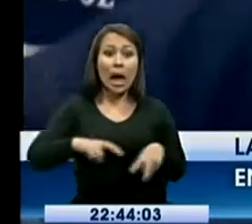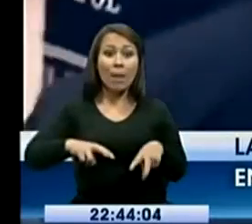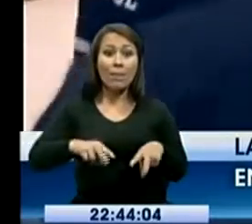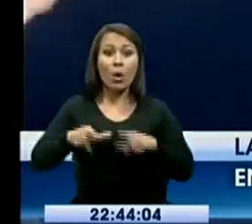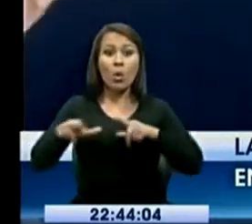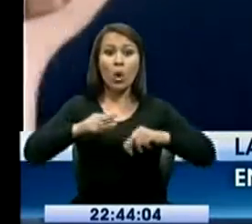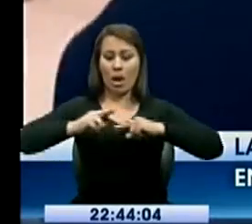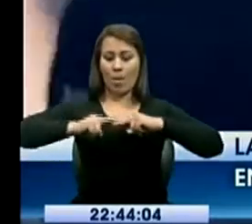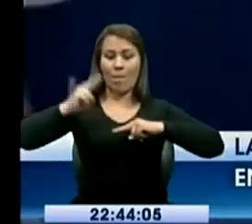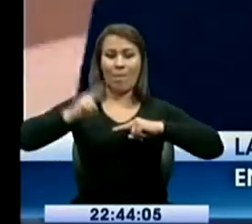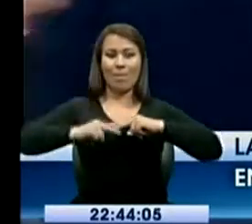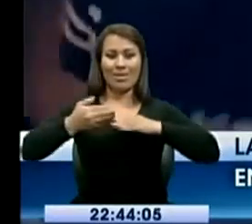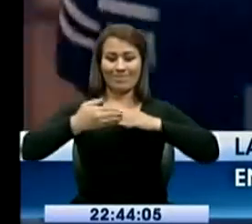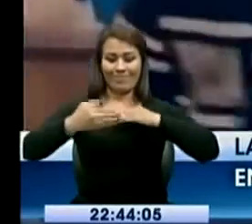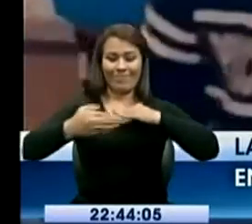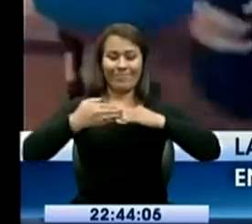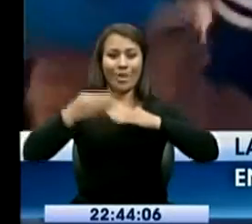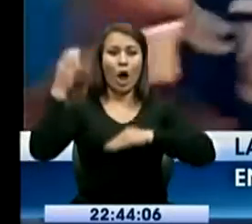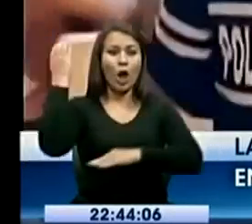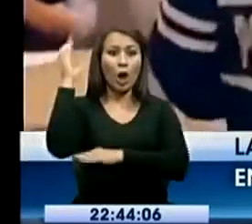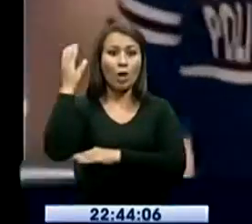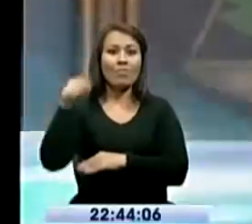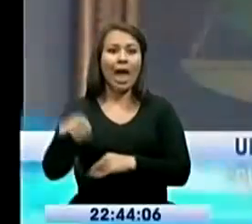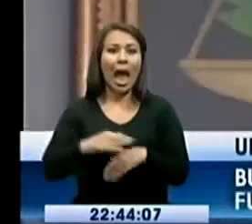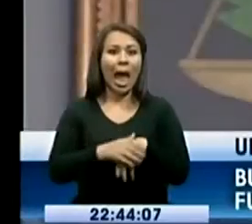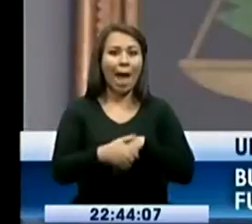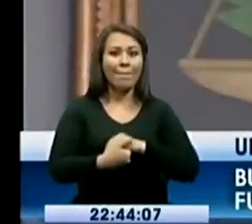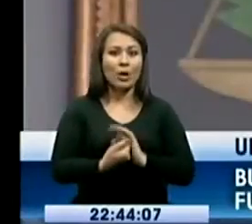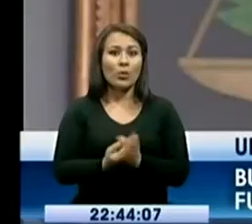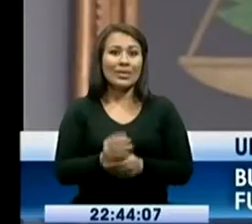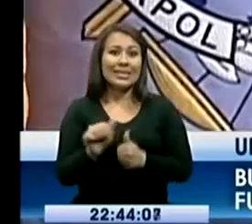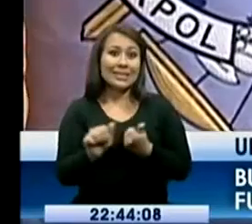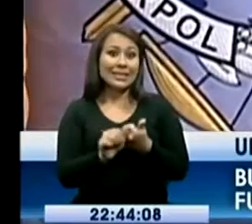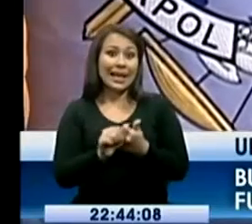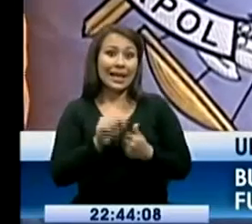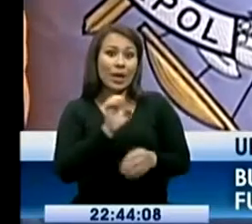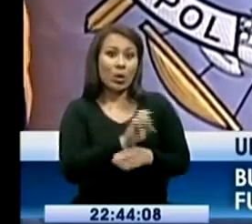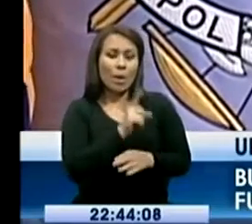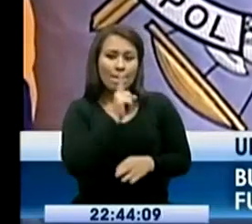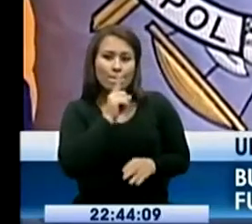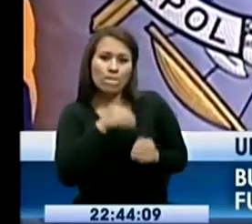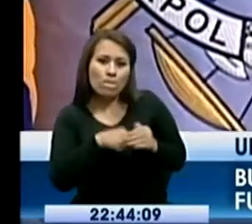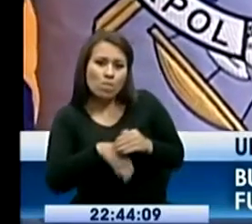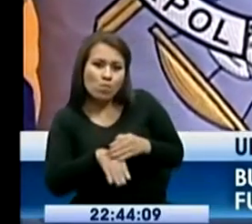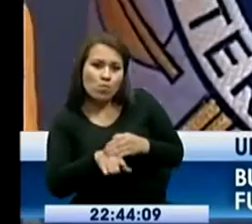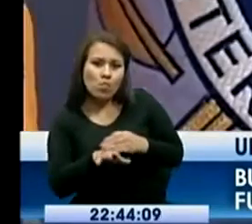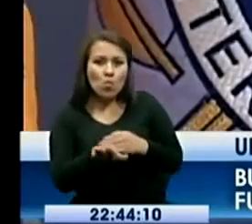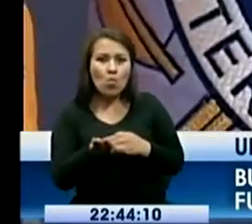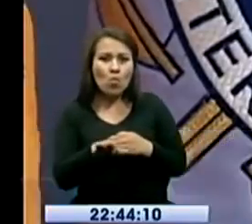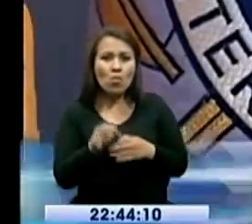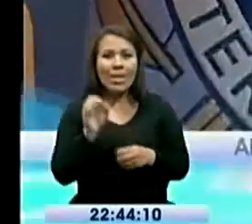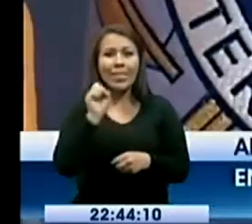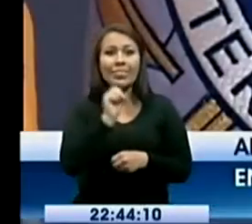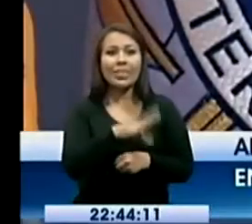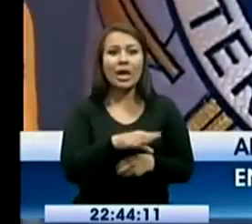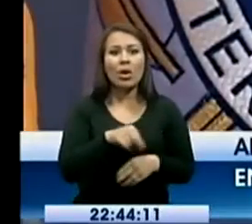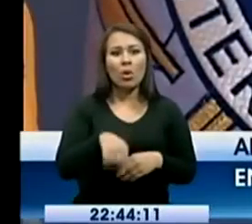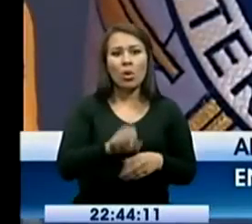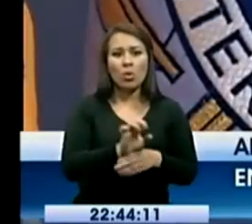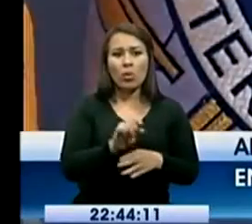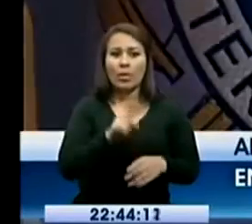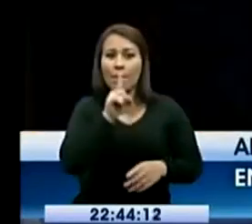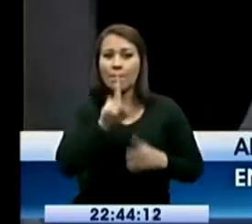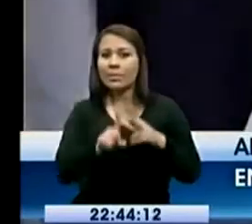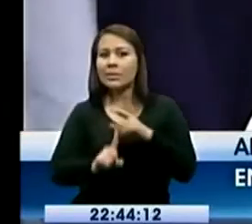de frontera. El extranjero habría aprovechado que estaba cerca de su país y por algún paso clandestino abandonó Ecuador y se refugió